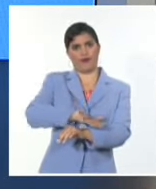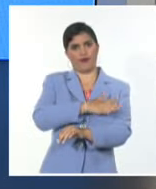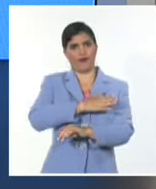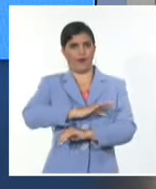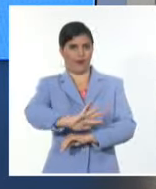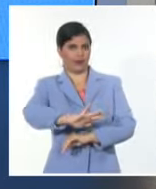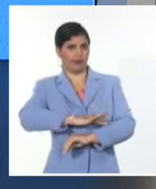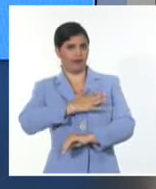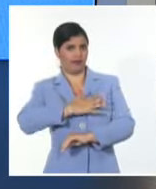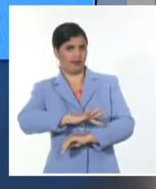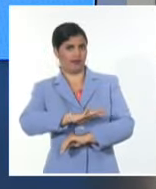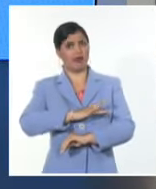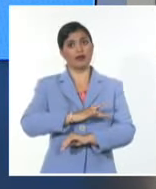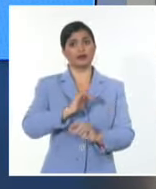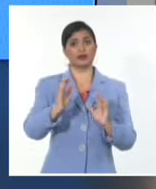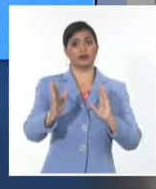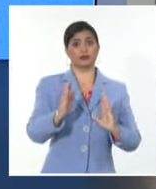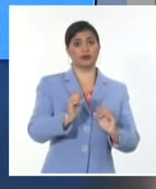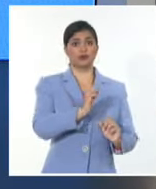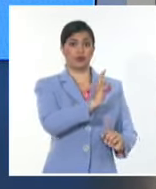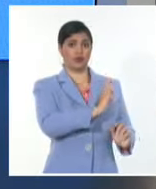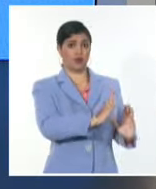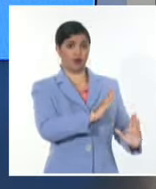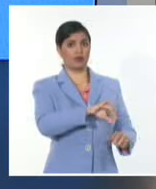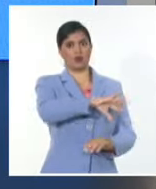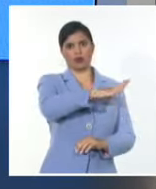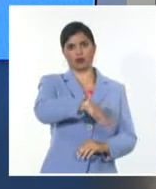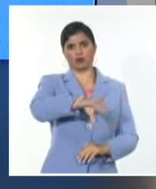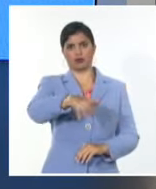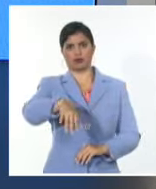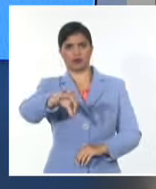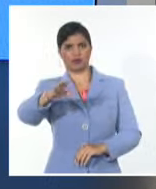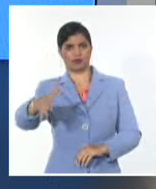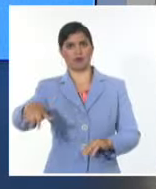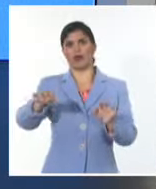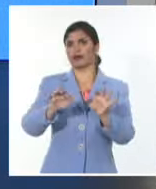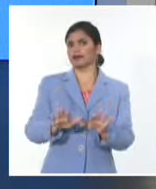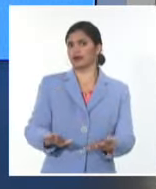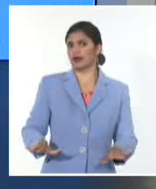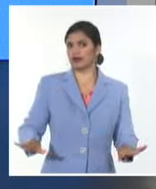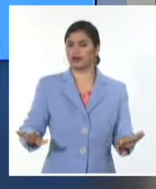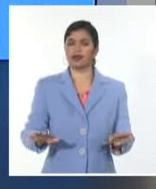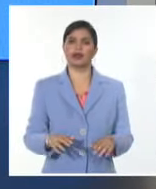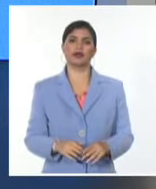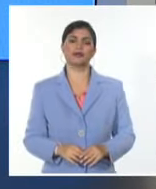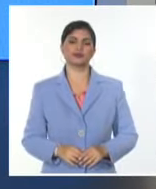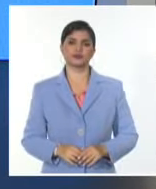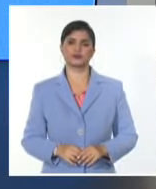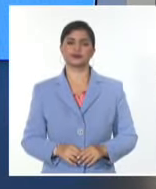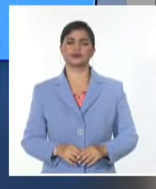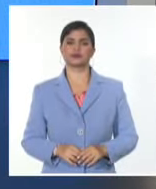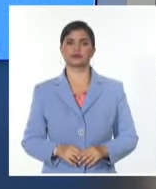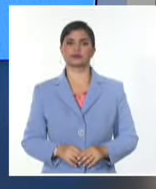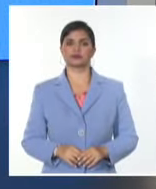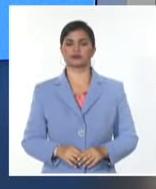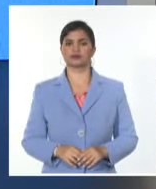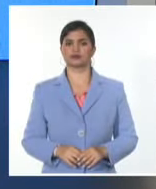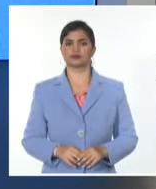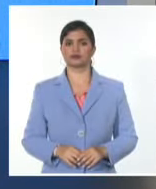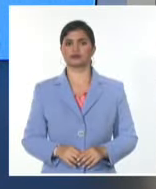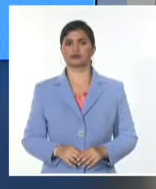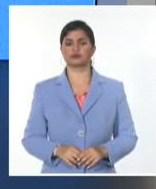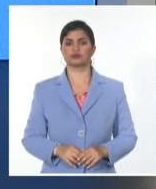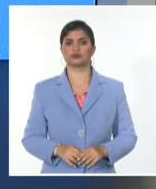jornada de hoy el resto del litoral Norte tendrá poco oleaje en también tendremos poco idad en el tramo desde coc Cruz a punta maí y el resto de la Costa Sur tendrá